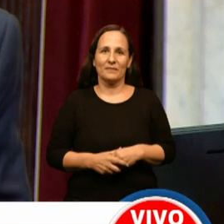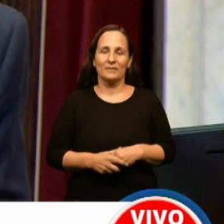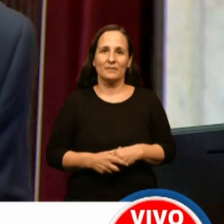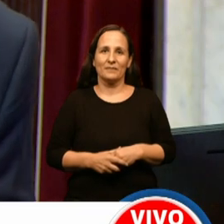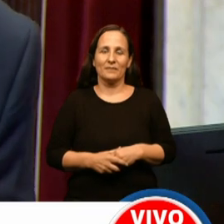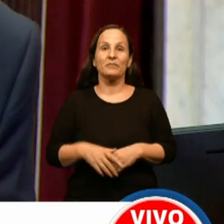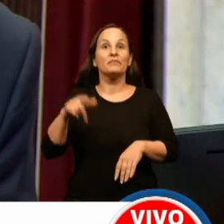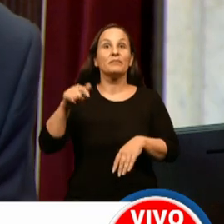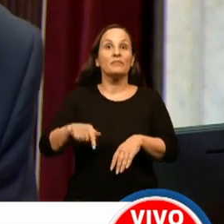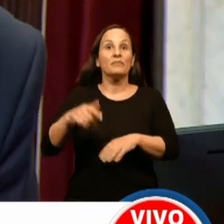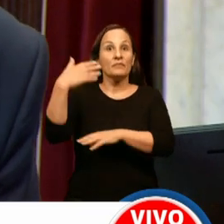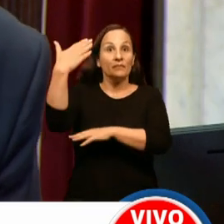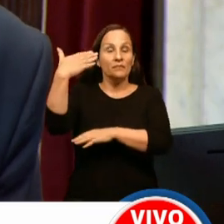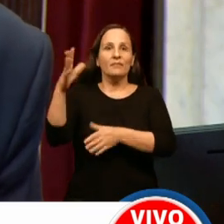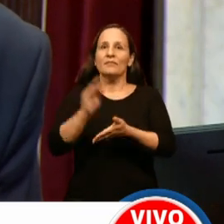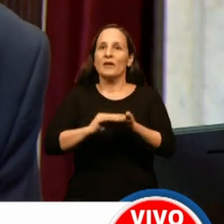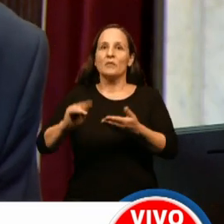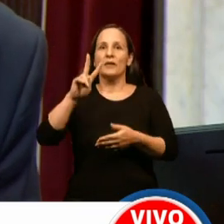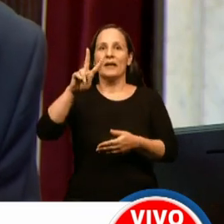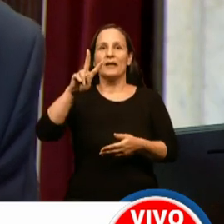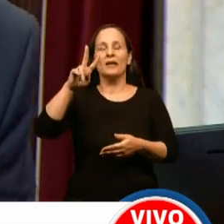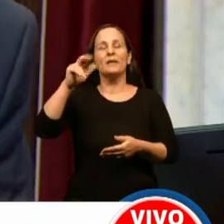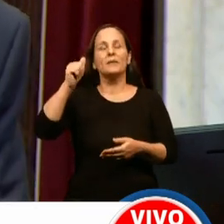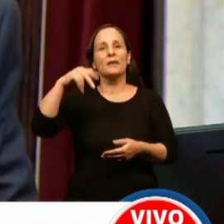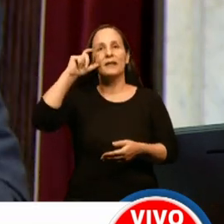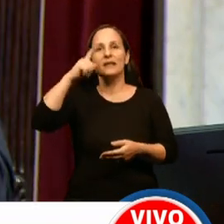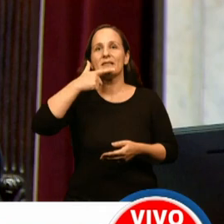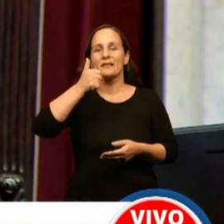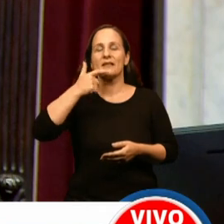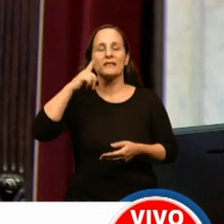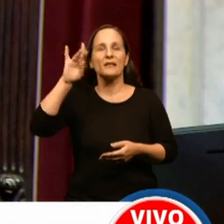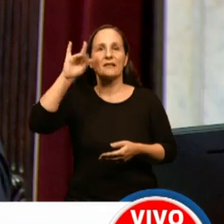tiene la palabra la diputada vanessa sin ley